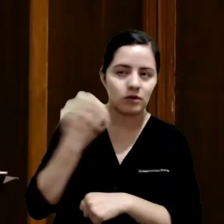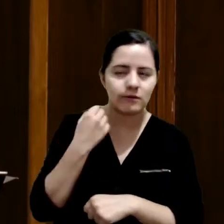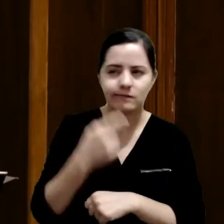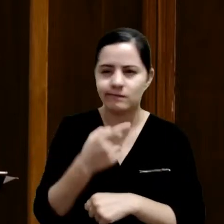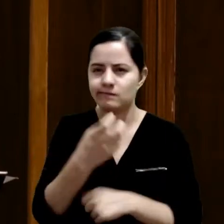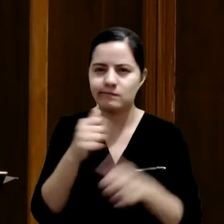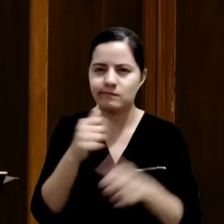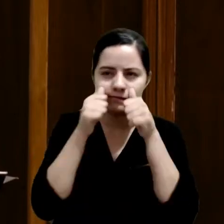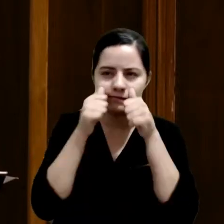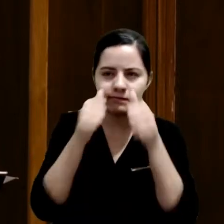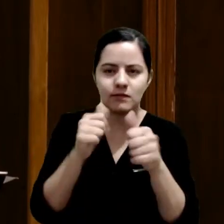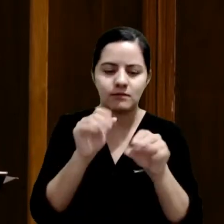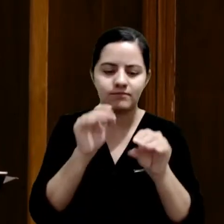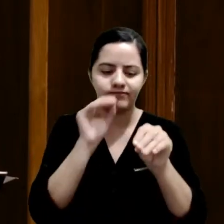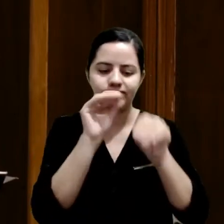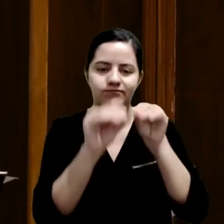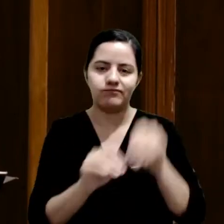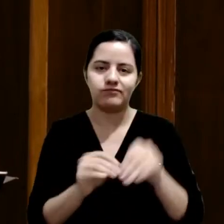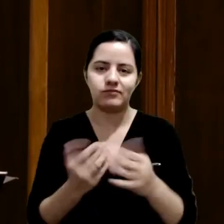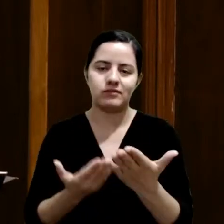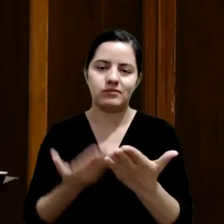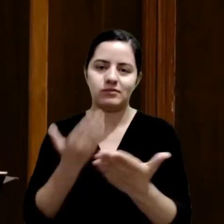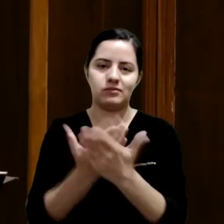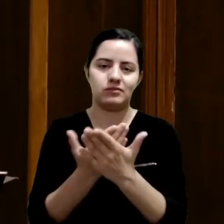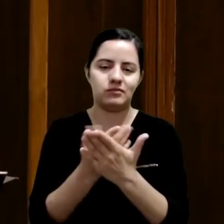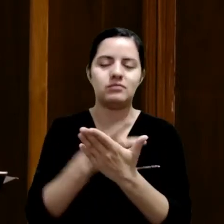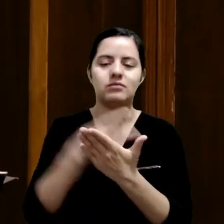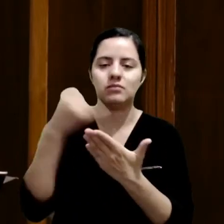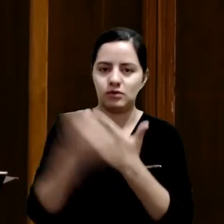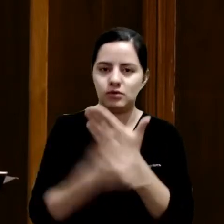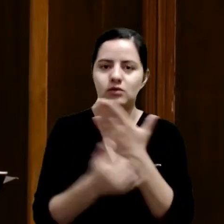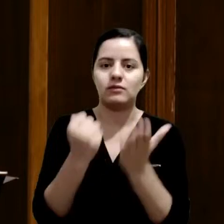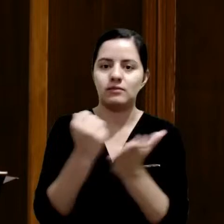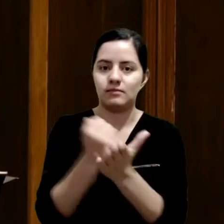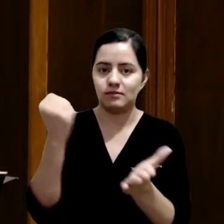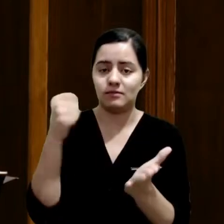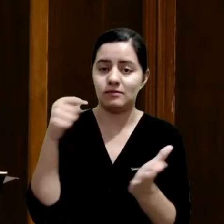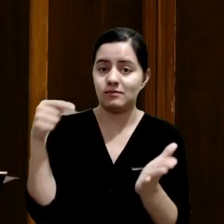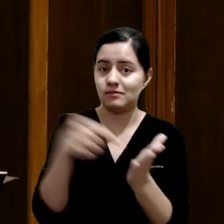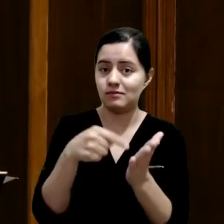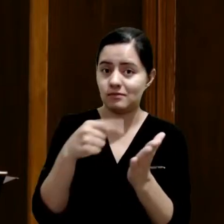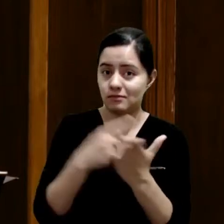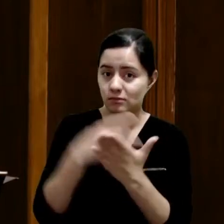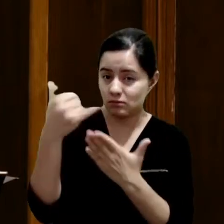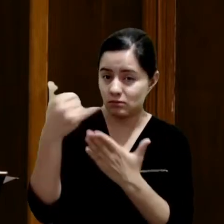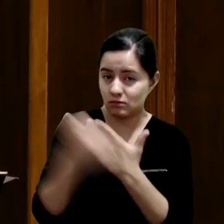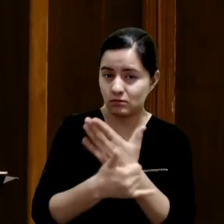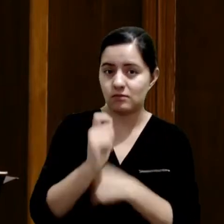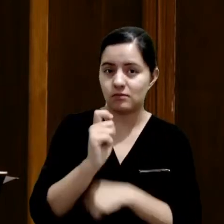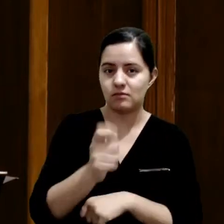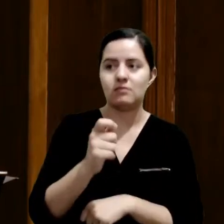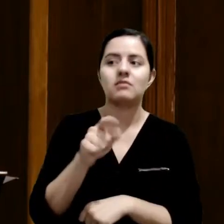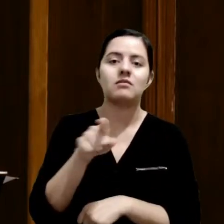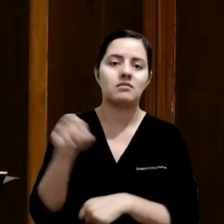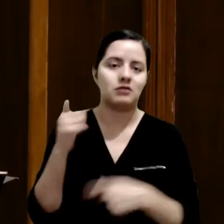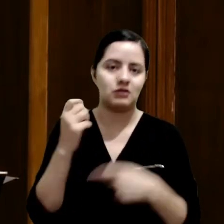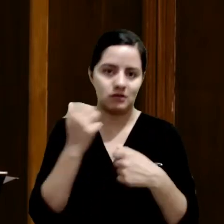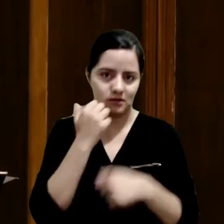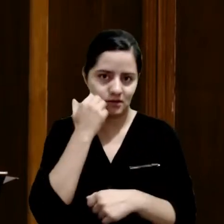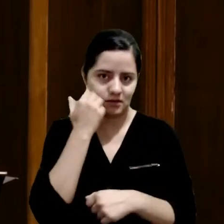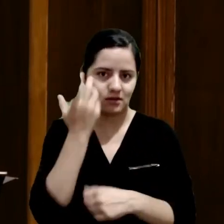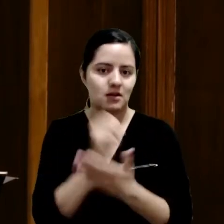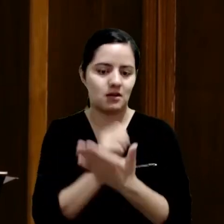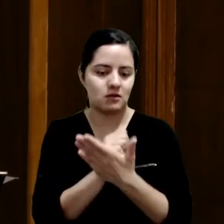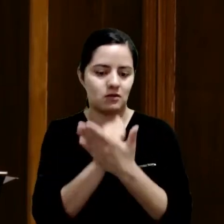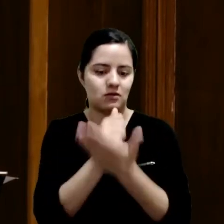esta iniciativa con proyecto de decreto. Este proyecto es además un símbolo de voluntad política y